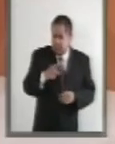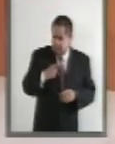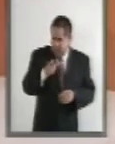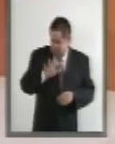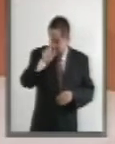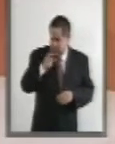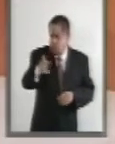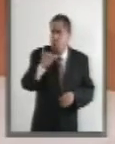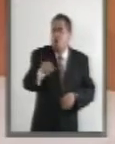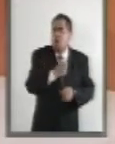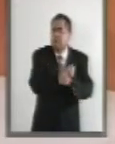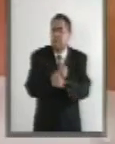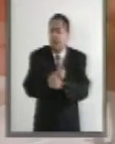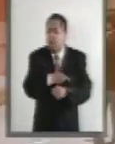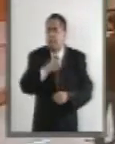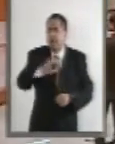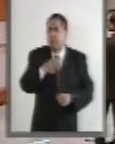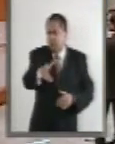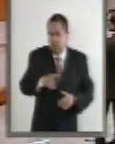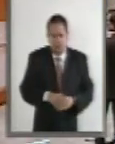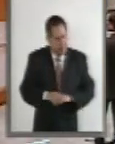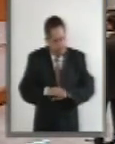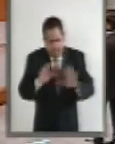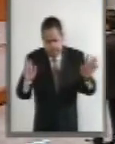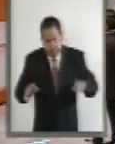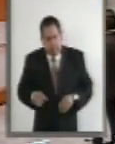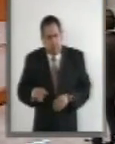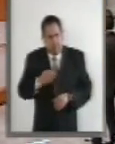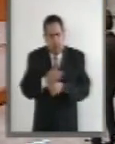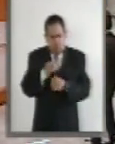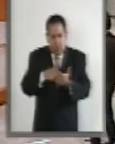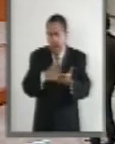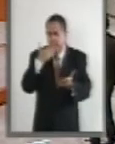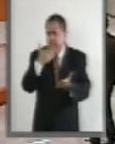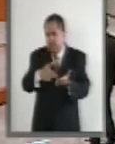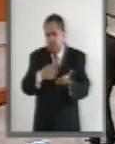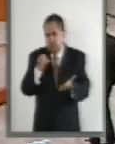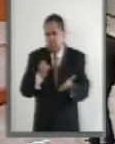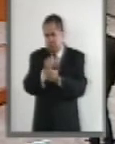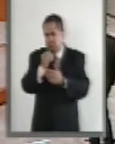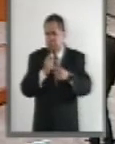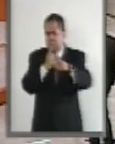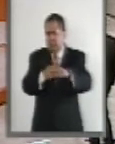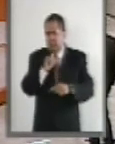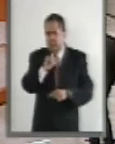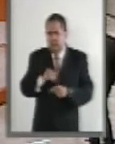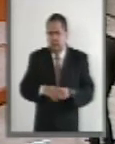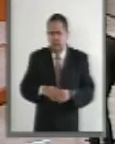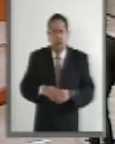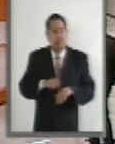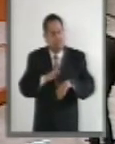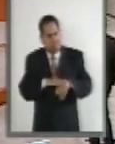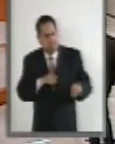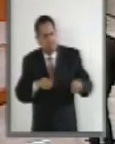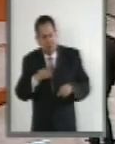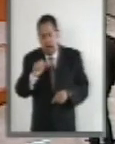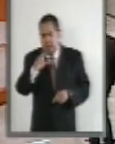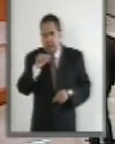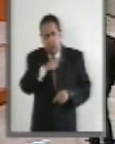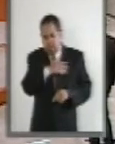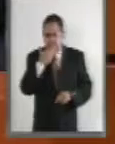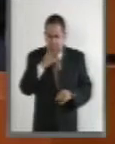esclavitud? Entonces, enhorabuena por este dictamen. Yo a Marta le reconozco que el tema lo